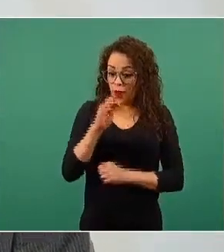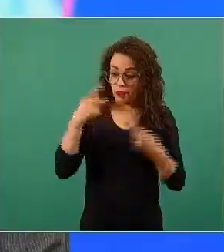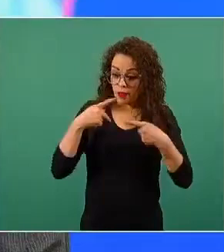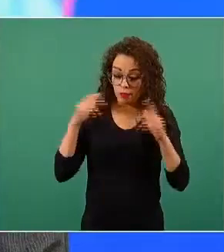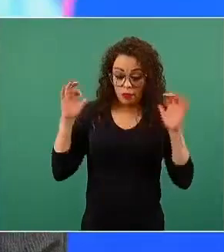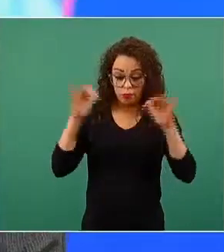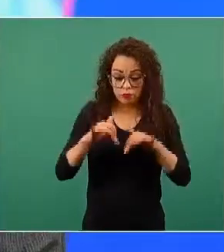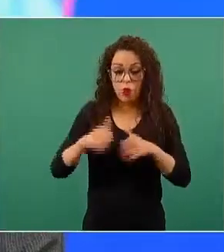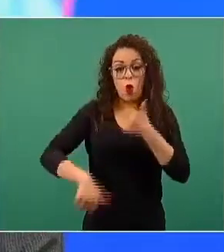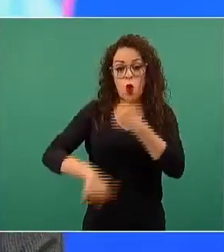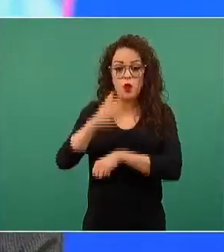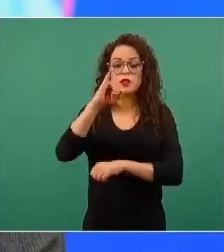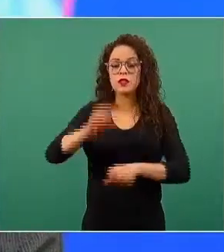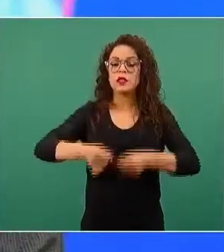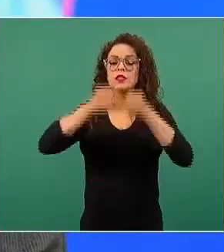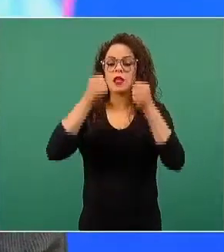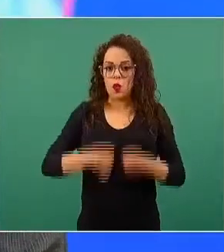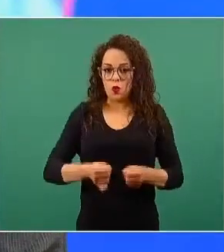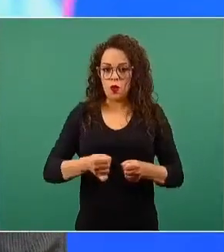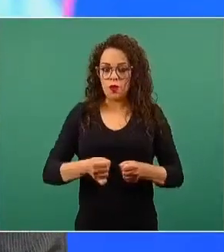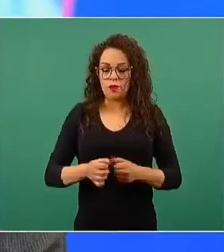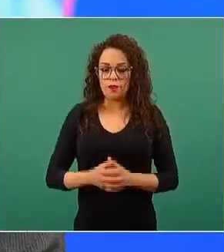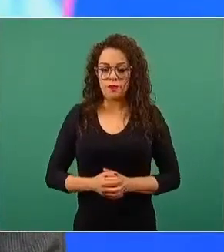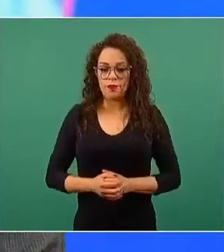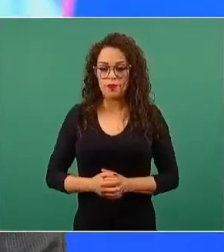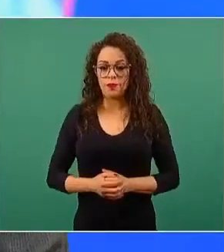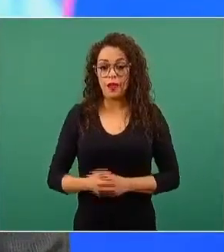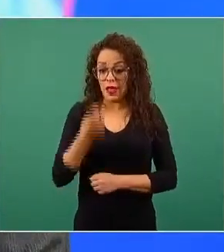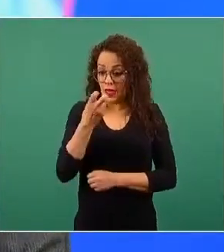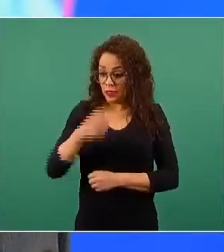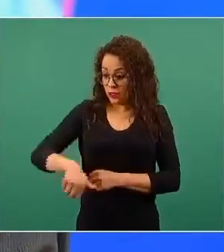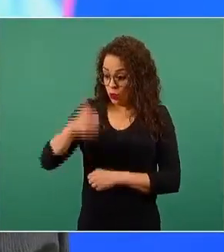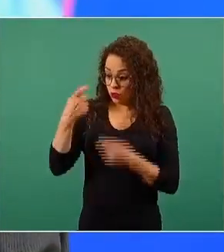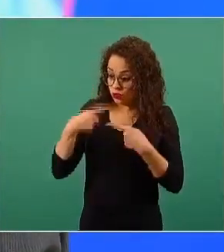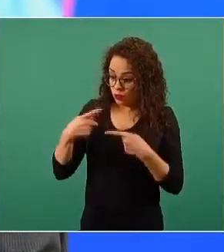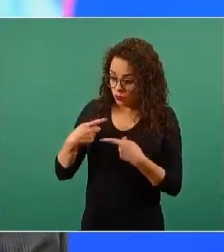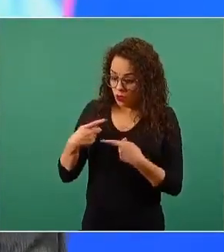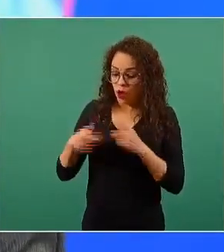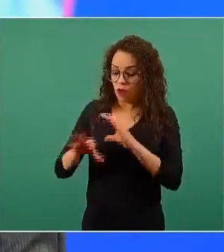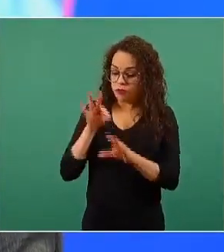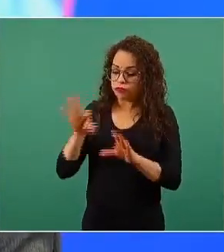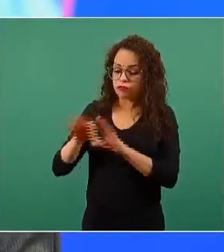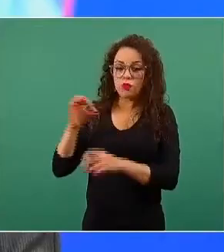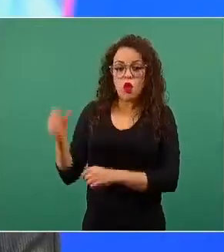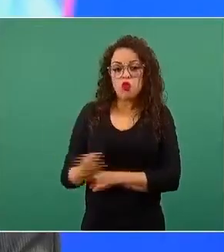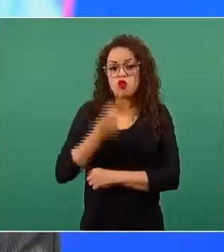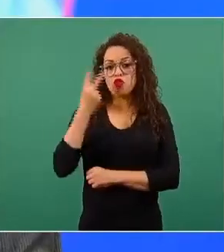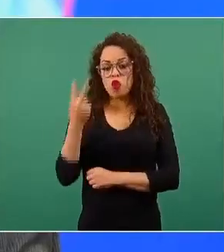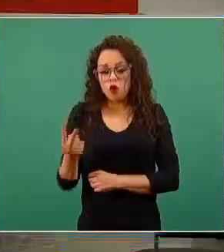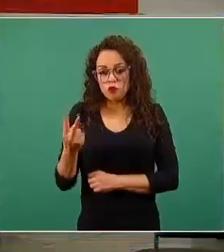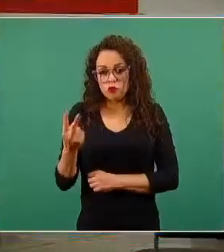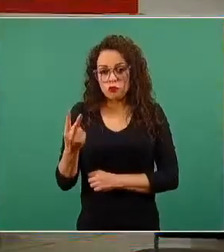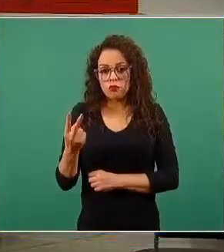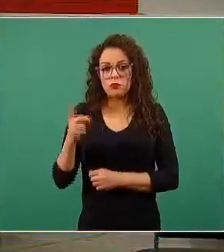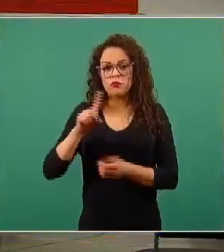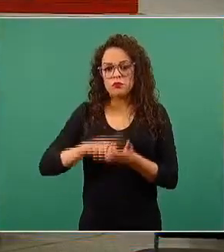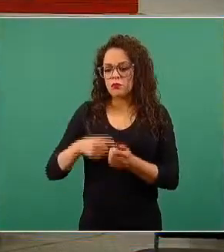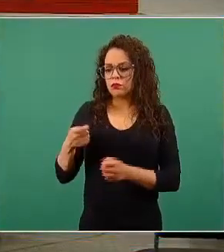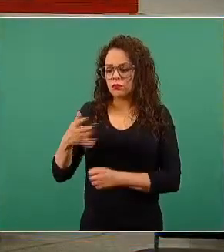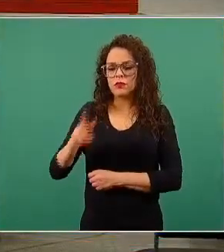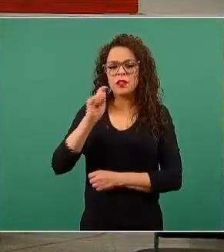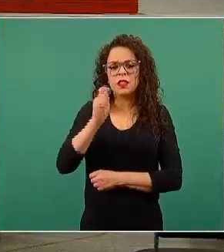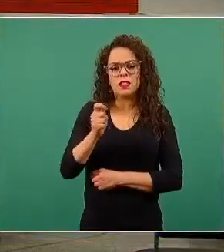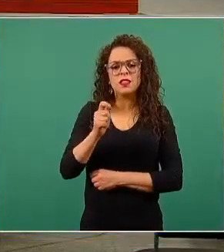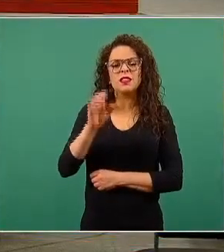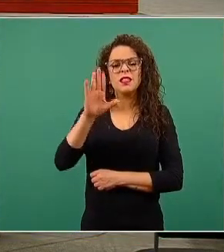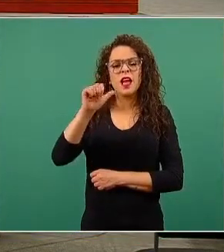confirmadas. De esas 11, 2 tuvieron eventos adicionales, lo que llamamos casos